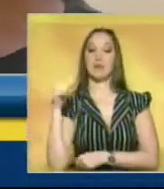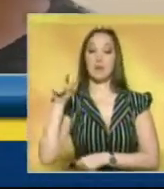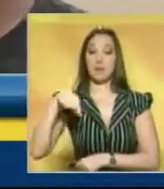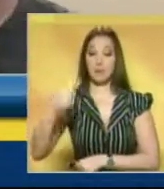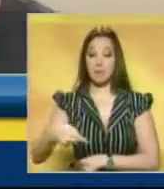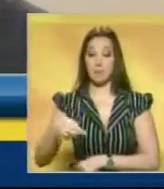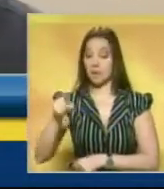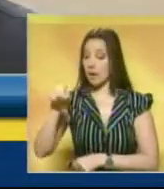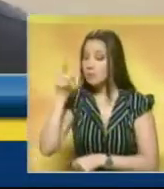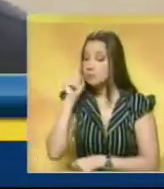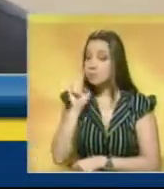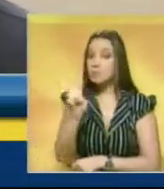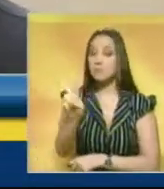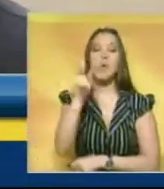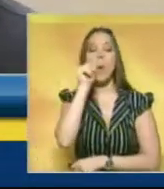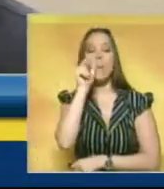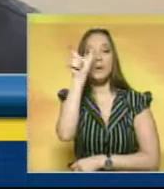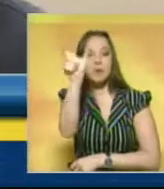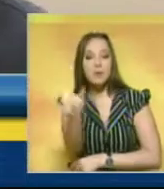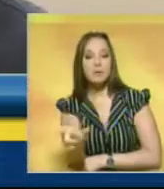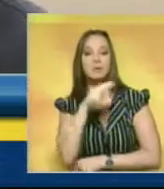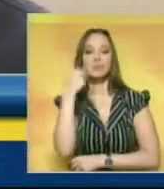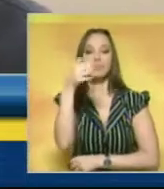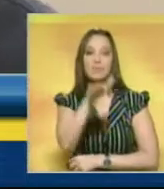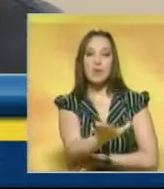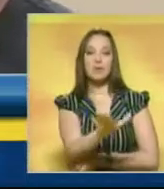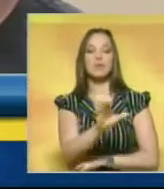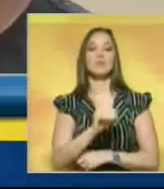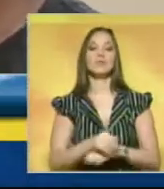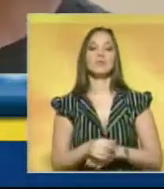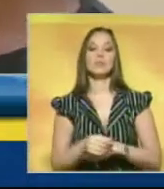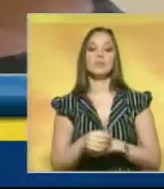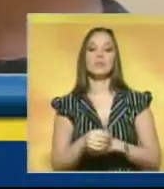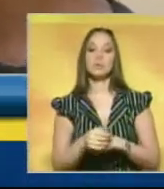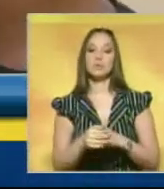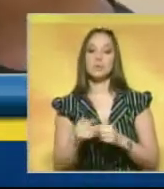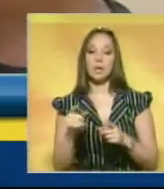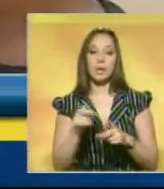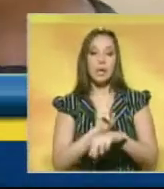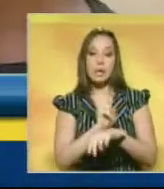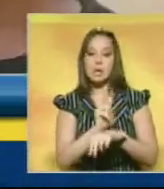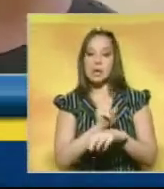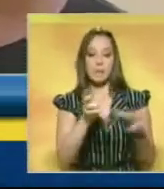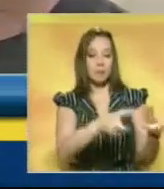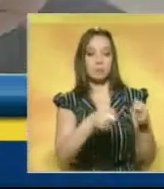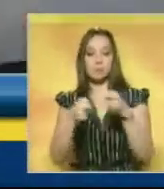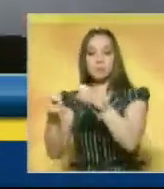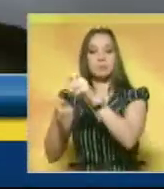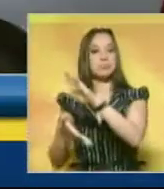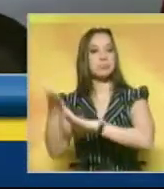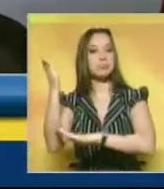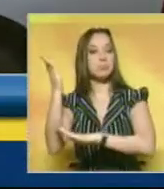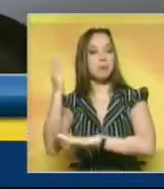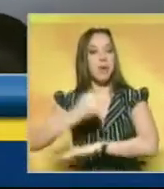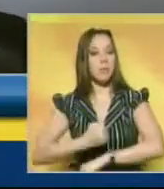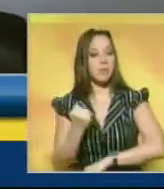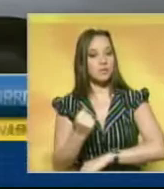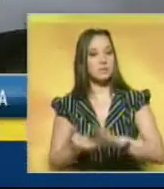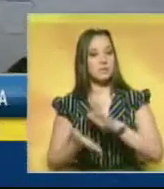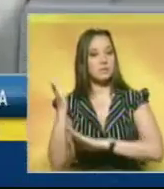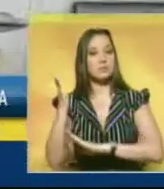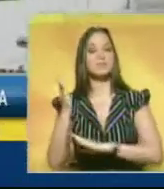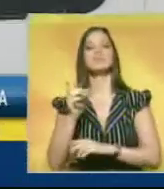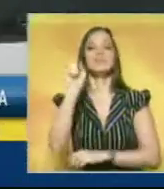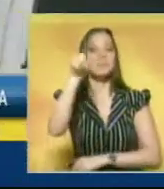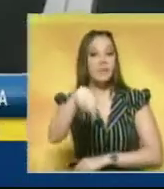el cuerpo del señor que estaba... Sí, y enseguida lo metieron en la furgoneta y se lo llevaron. También